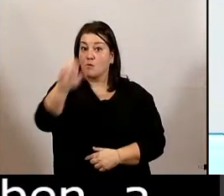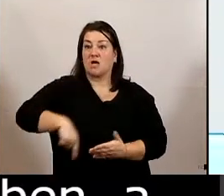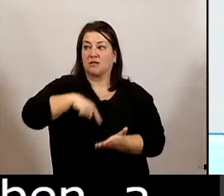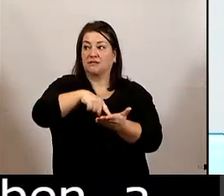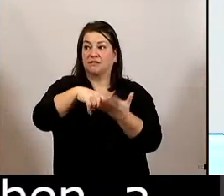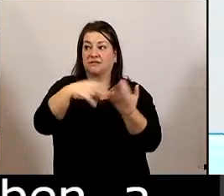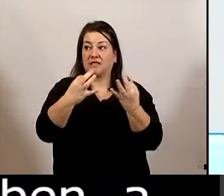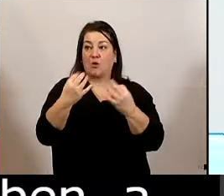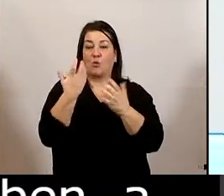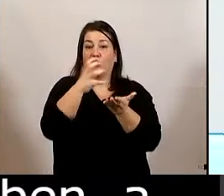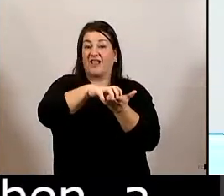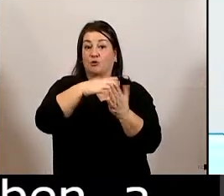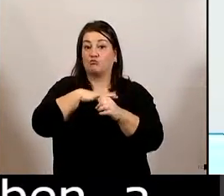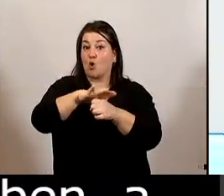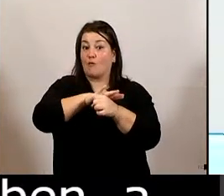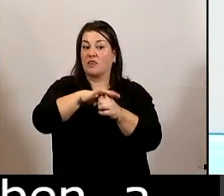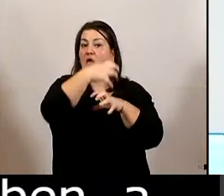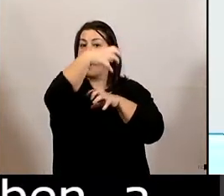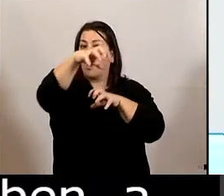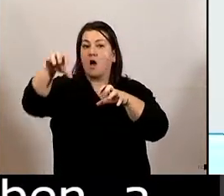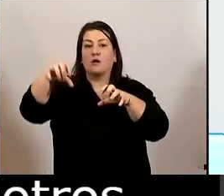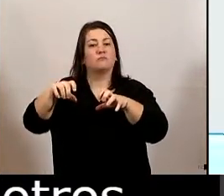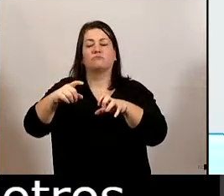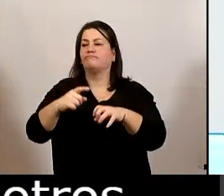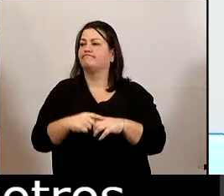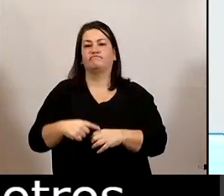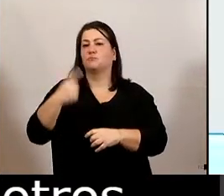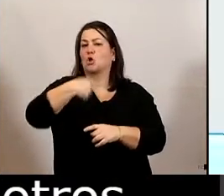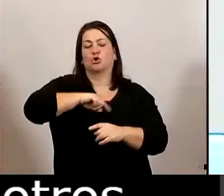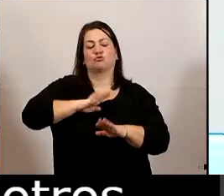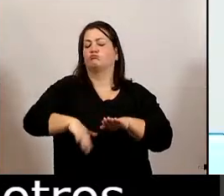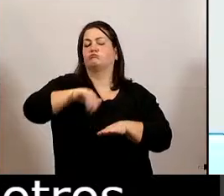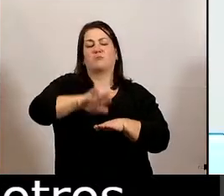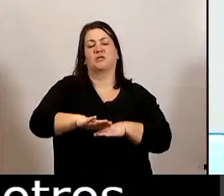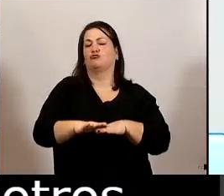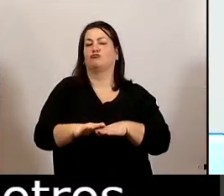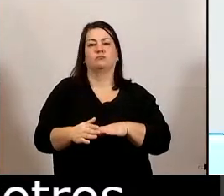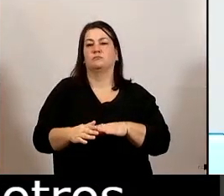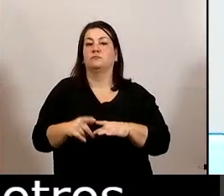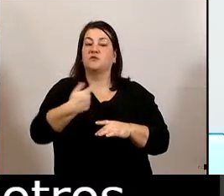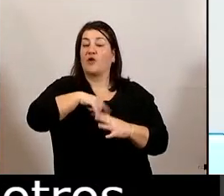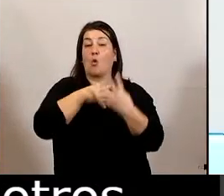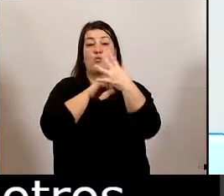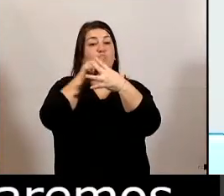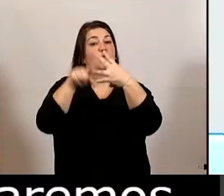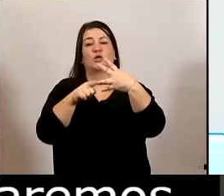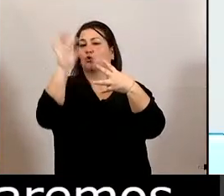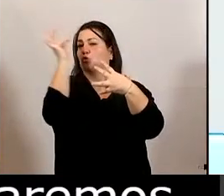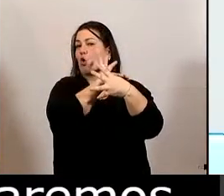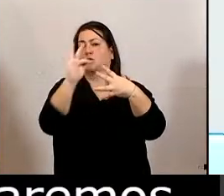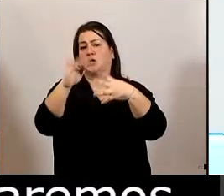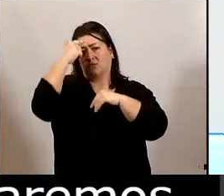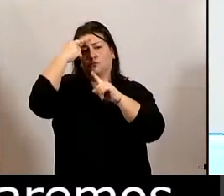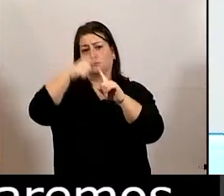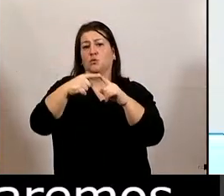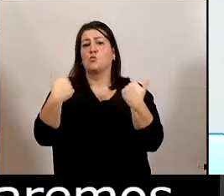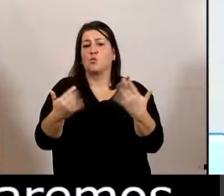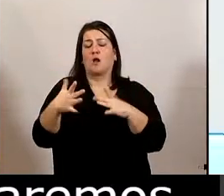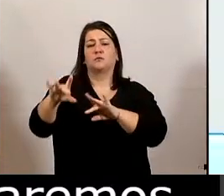centro por provincia, nosotros hemos querido dar un paso más y en Extremadura contaremos con 4 para poder atender a todo el